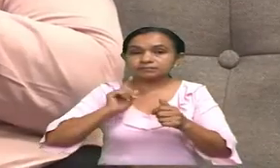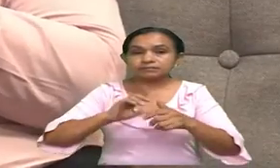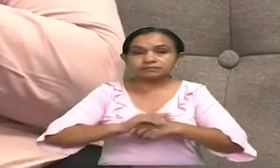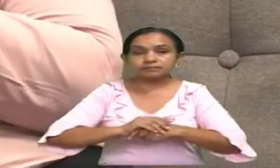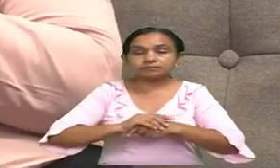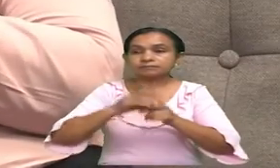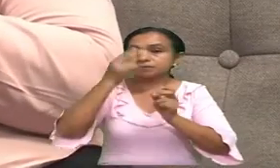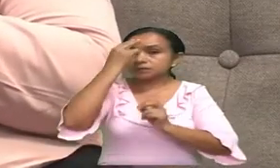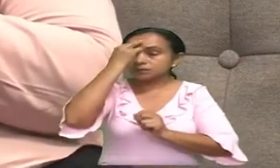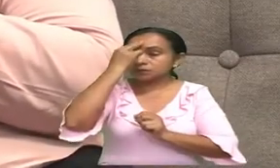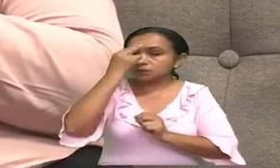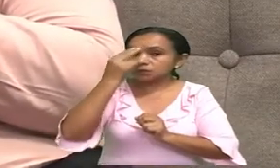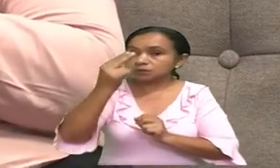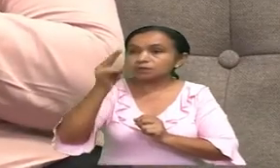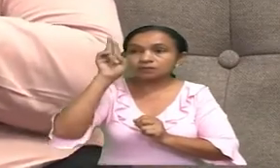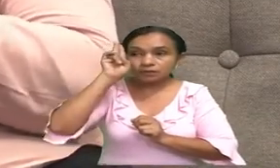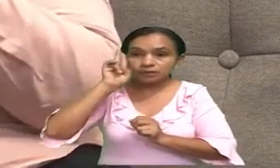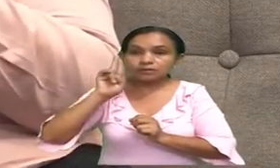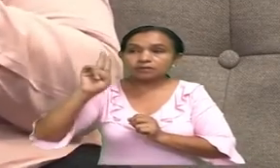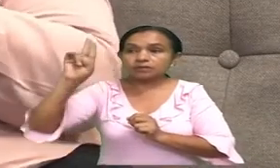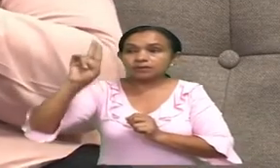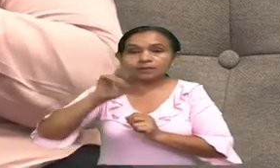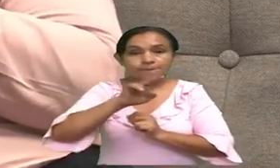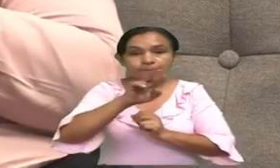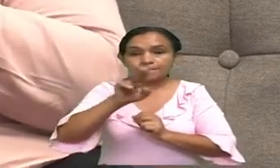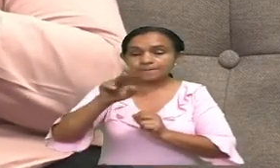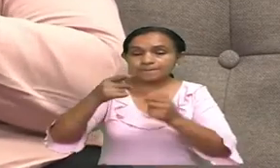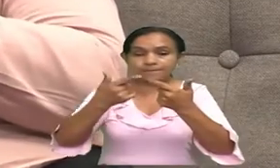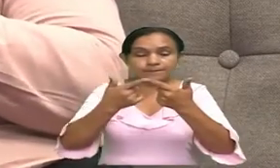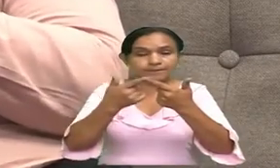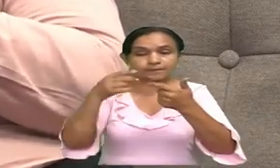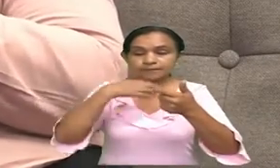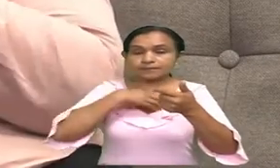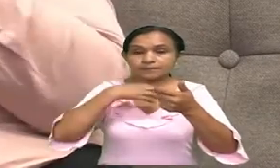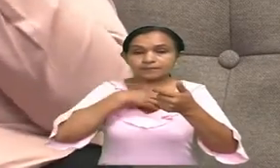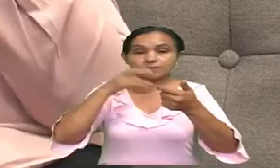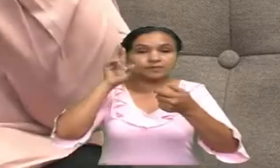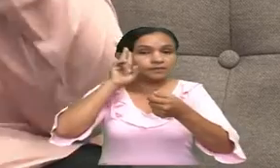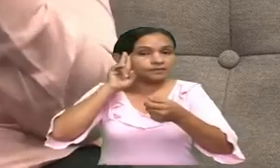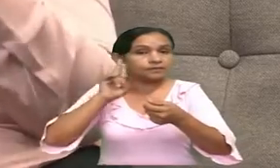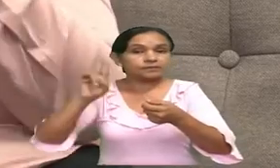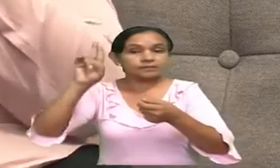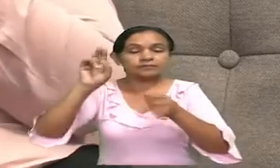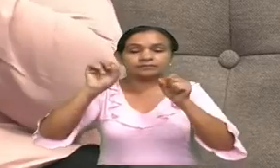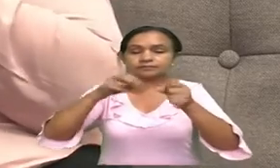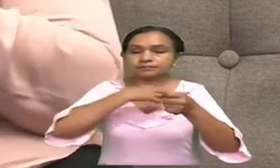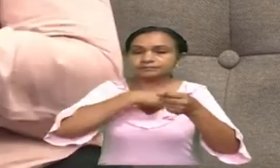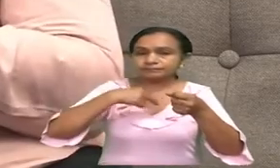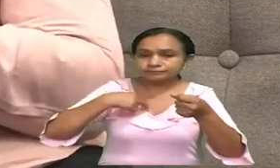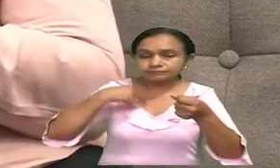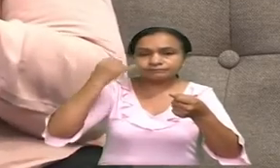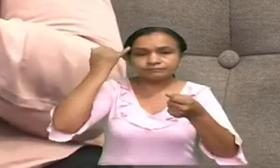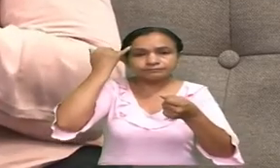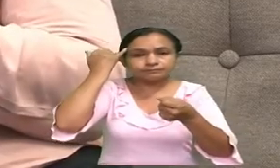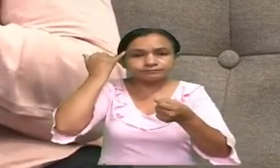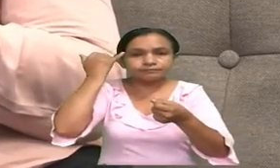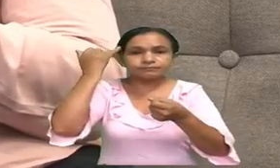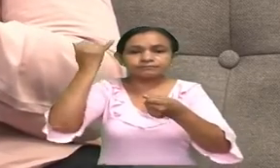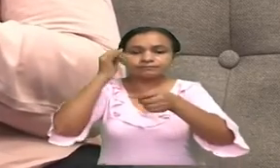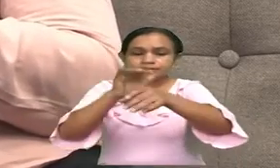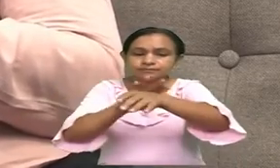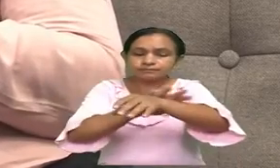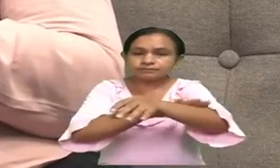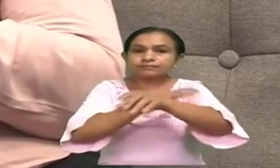que honrar, porque la misma autonomía universitaria nos permite a nosotros crear, estar con mayor